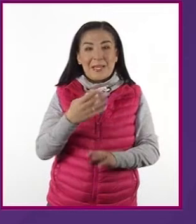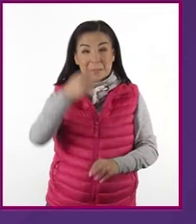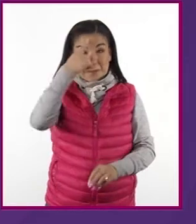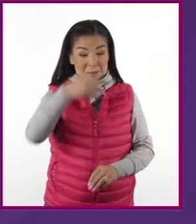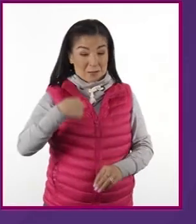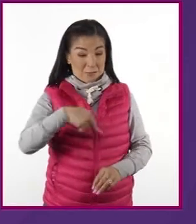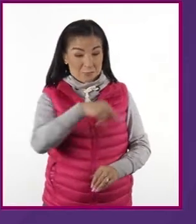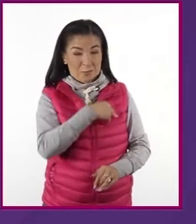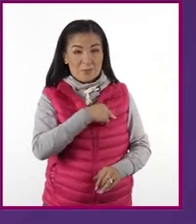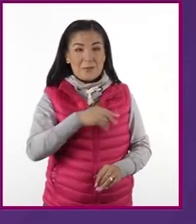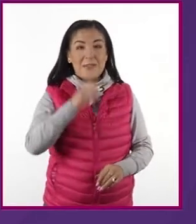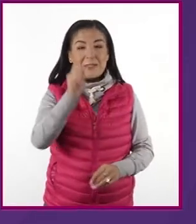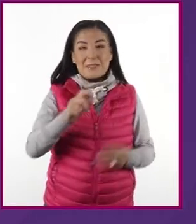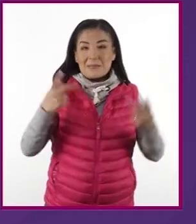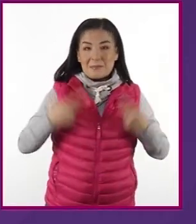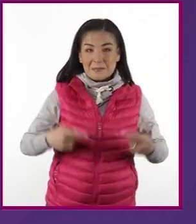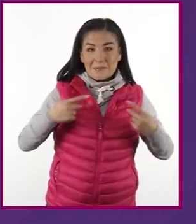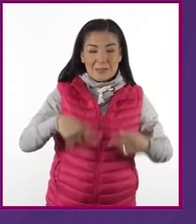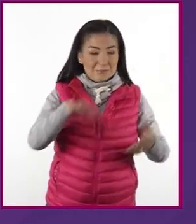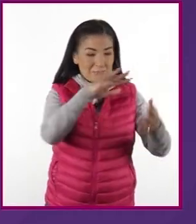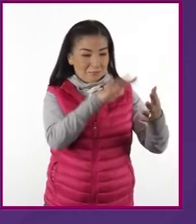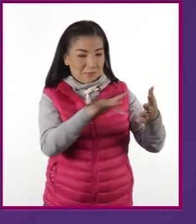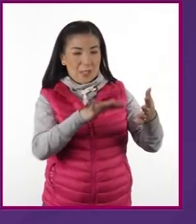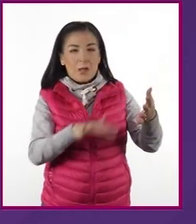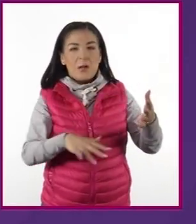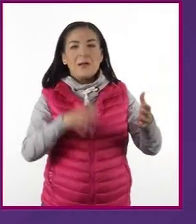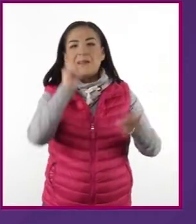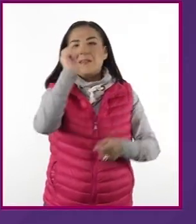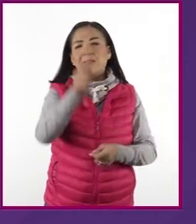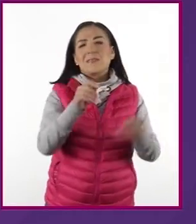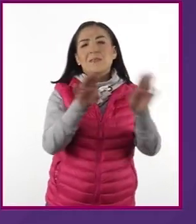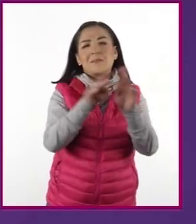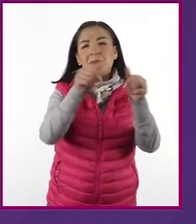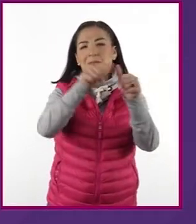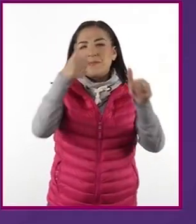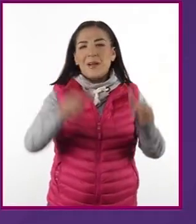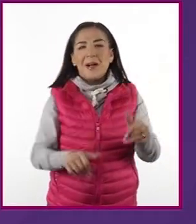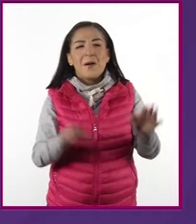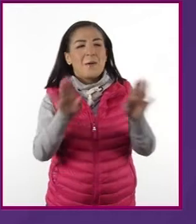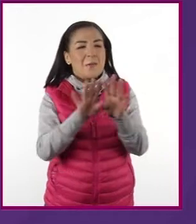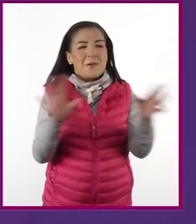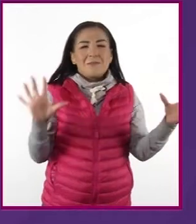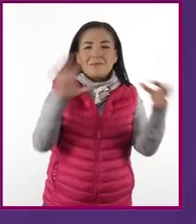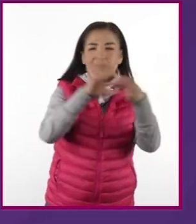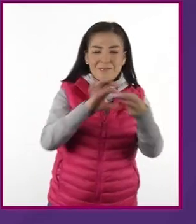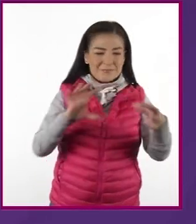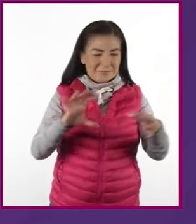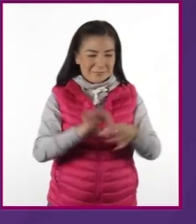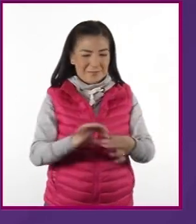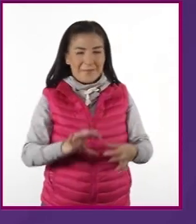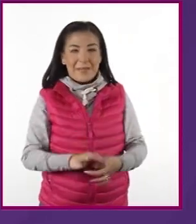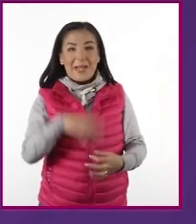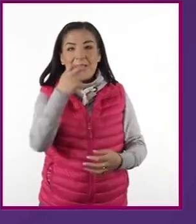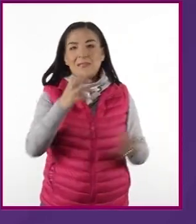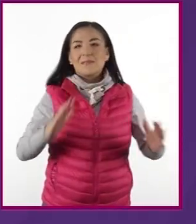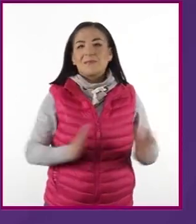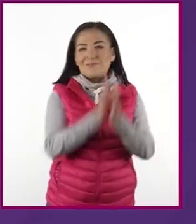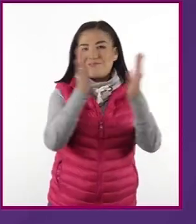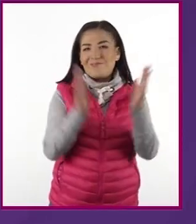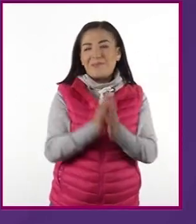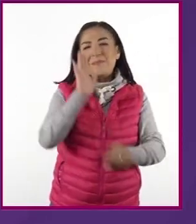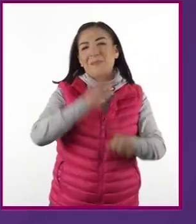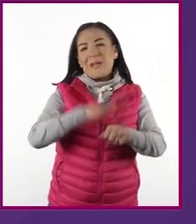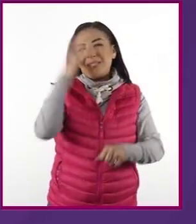lectores, por el arte de sus entrelazamientos, participar en esa misma recreación y